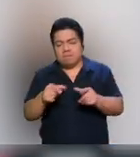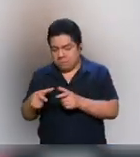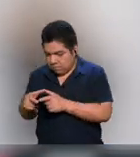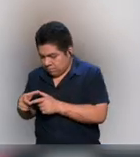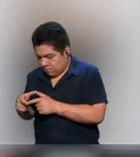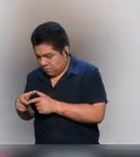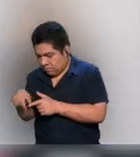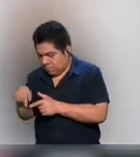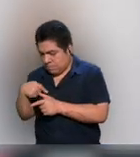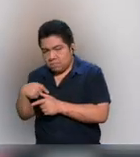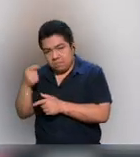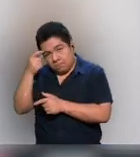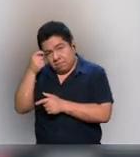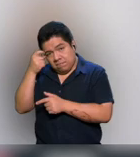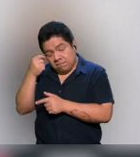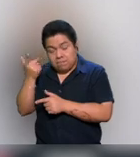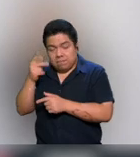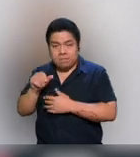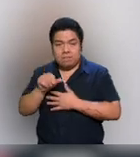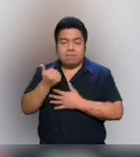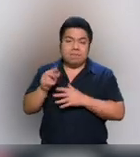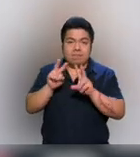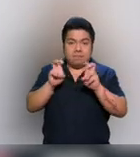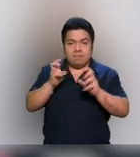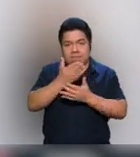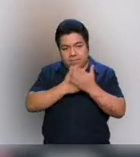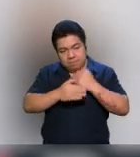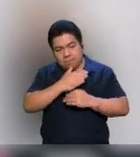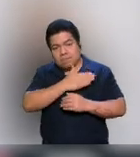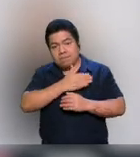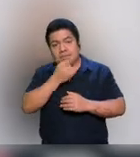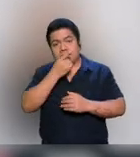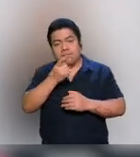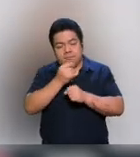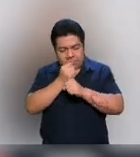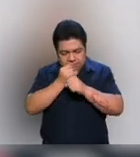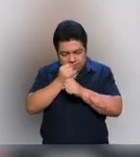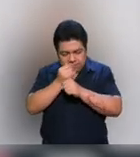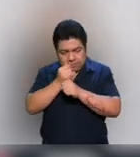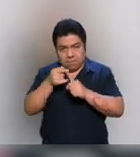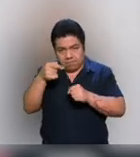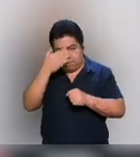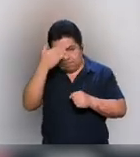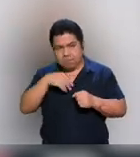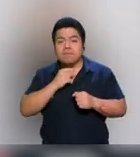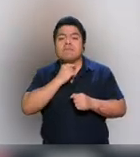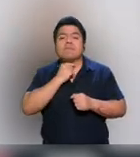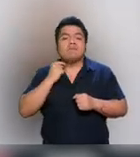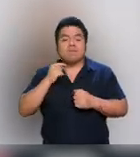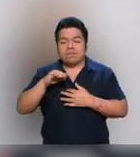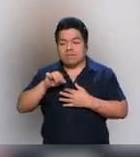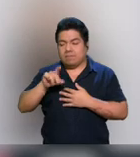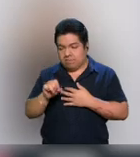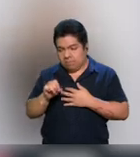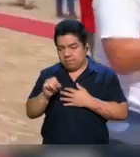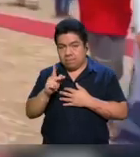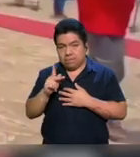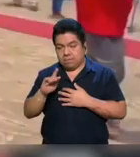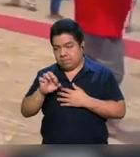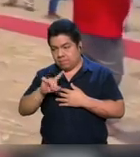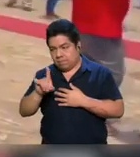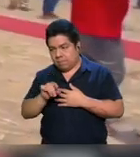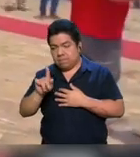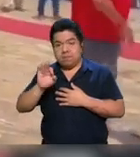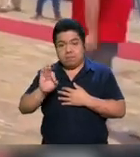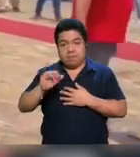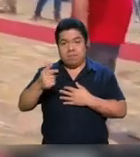solo unos cuantos. En otro tema, la presidenta Claudia Sheinbaum confirmó que la investigación por el asesinato del sacerdote Marcelo Pérez Pérez fue atraída